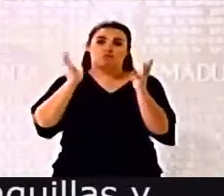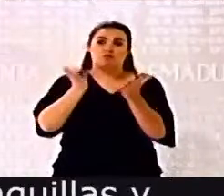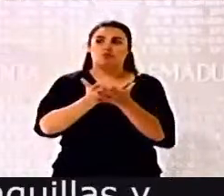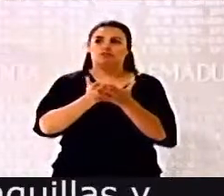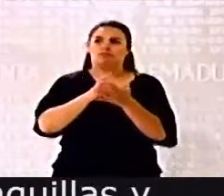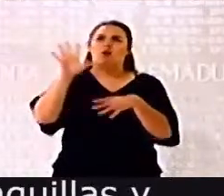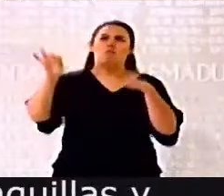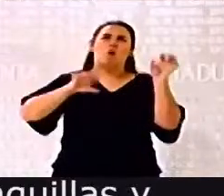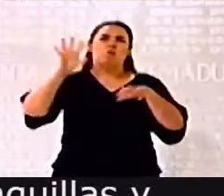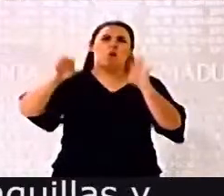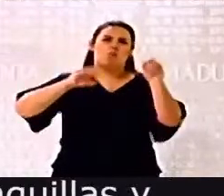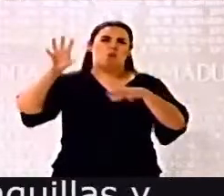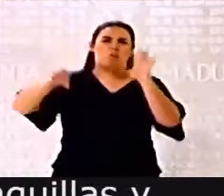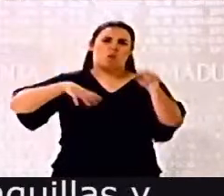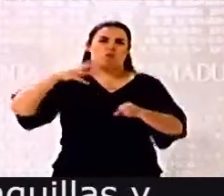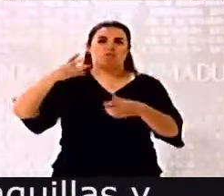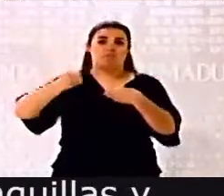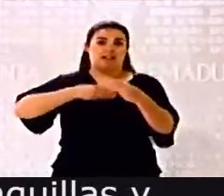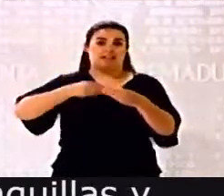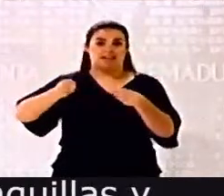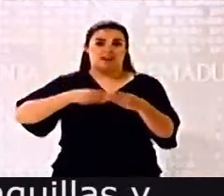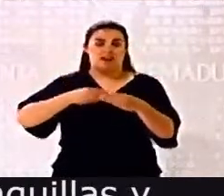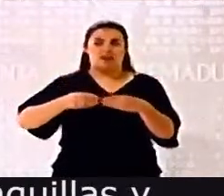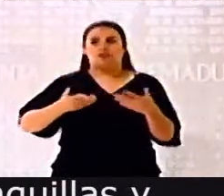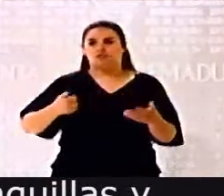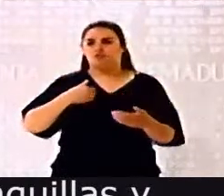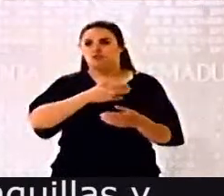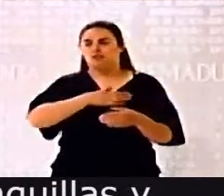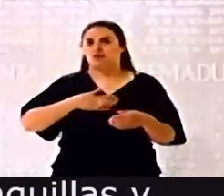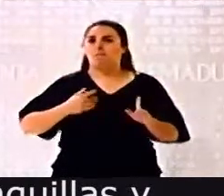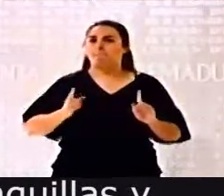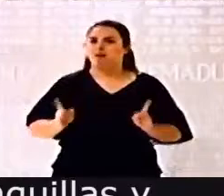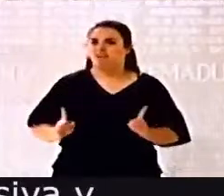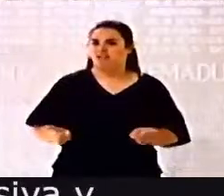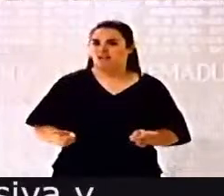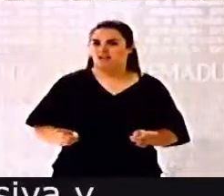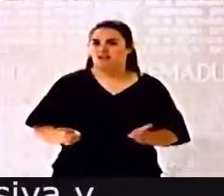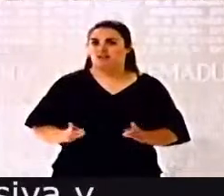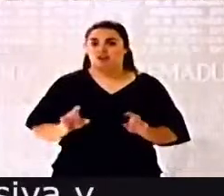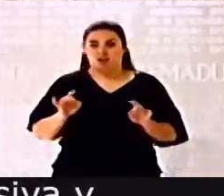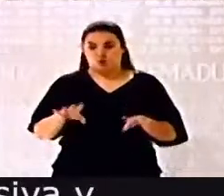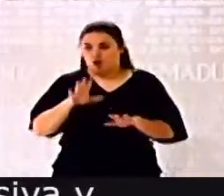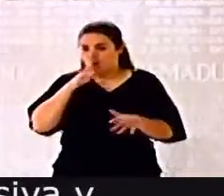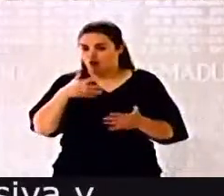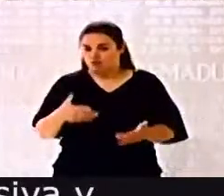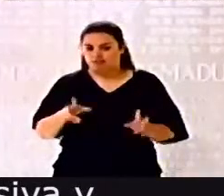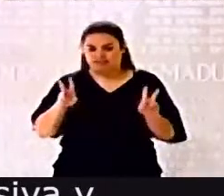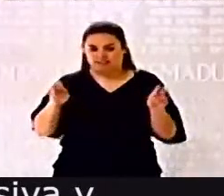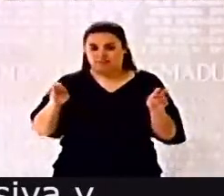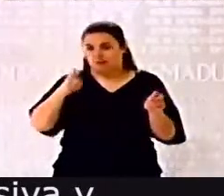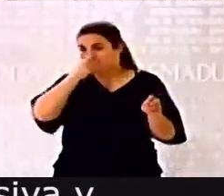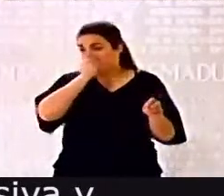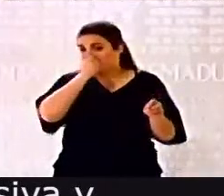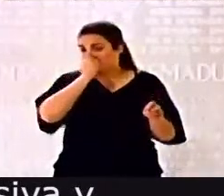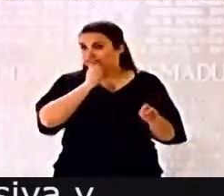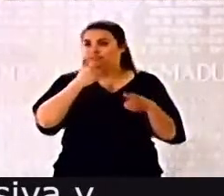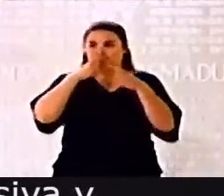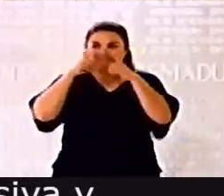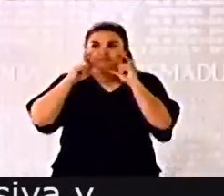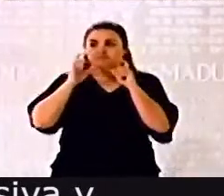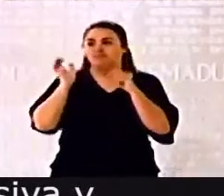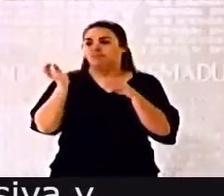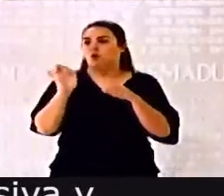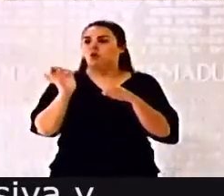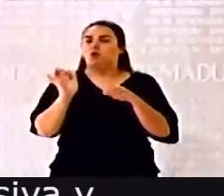una compra masiva de ese material y queremos prever que no nos ocurra lo que nos ha pasado con el tema de las mascarillas o lo que nos